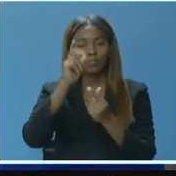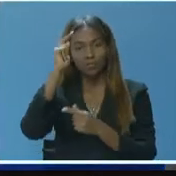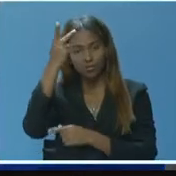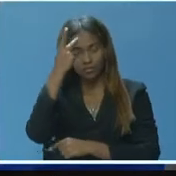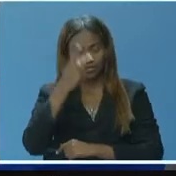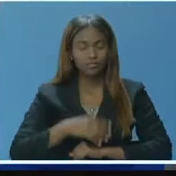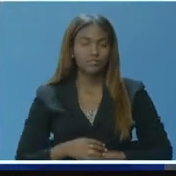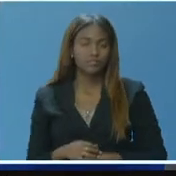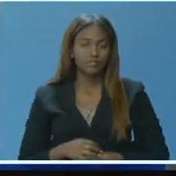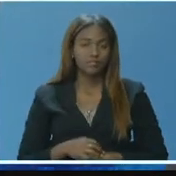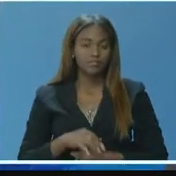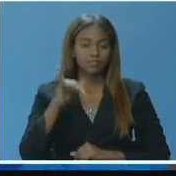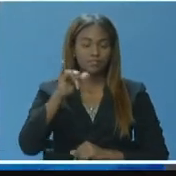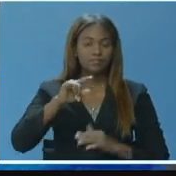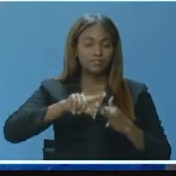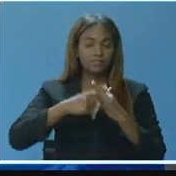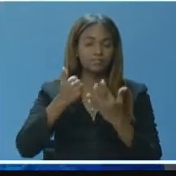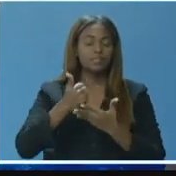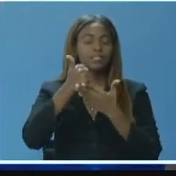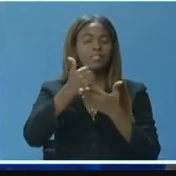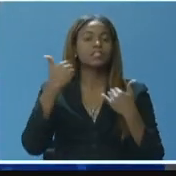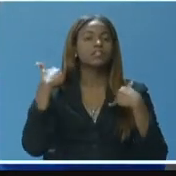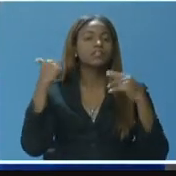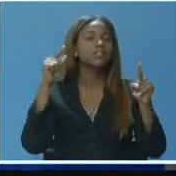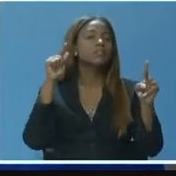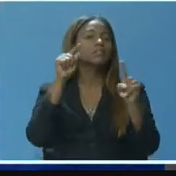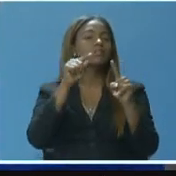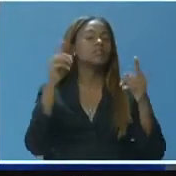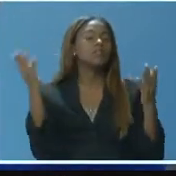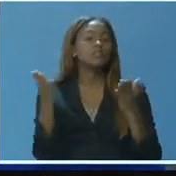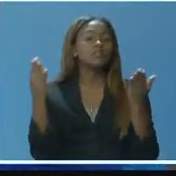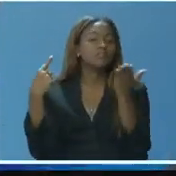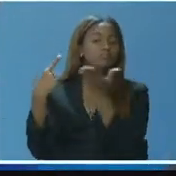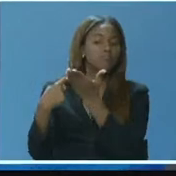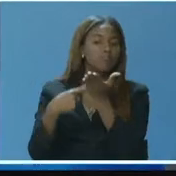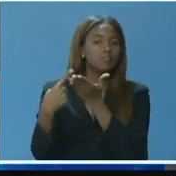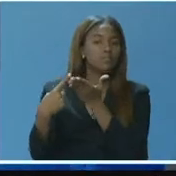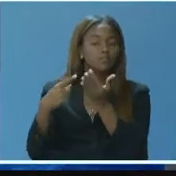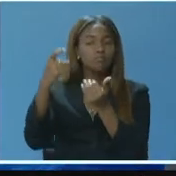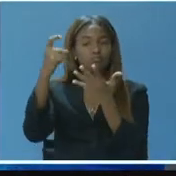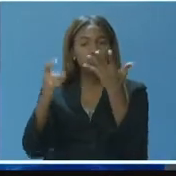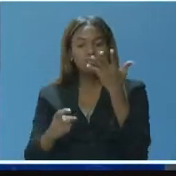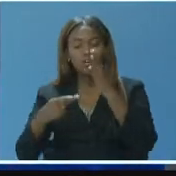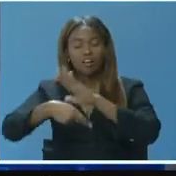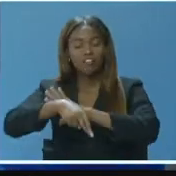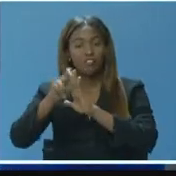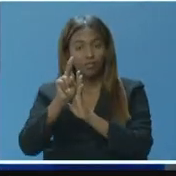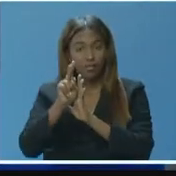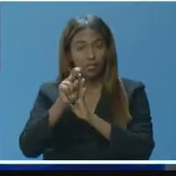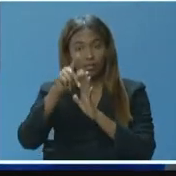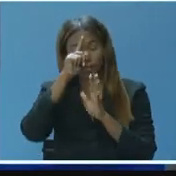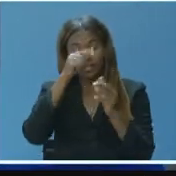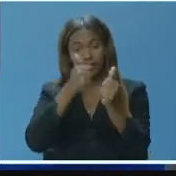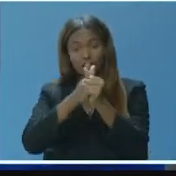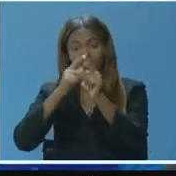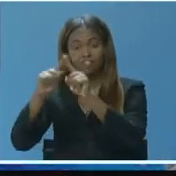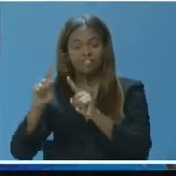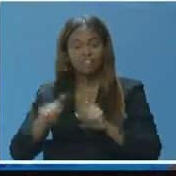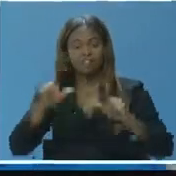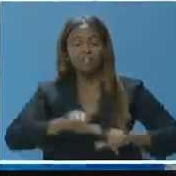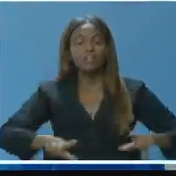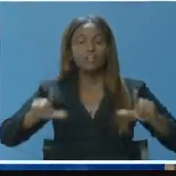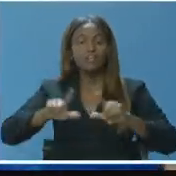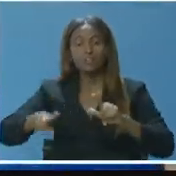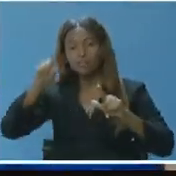Políticos. La iniciativa tiene como propósito discutir una serie de reformas en las diversas áreas